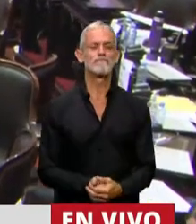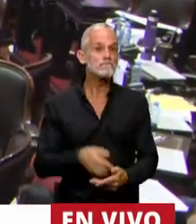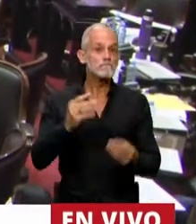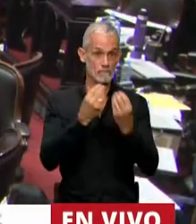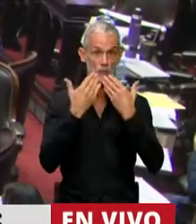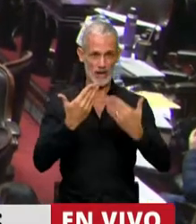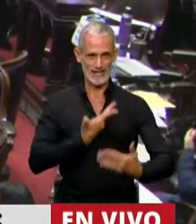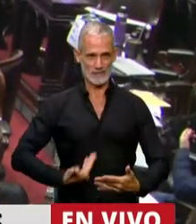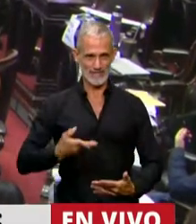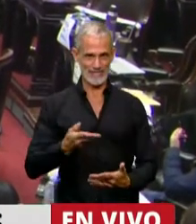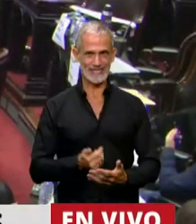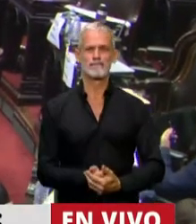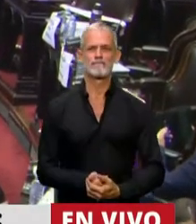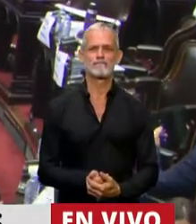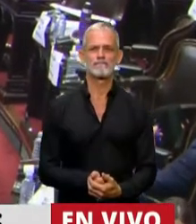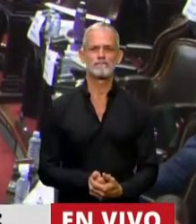Muchas gracias, presidente.